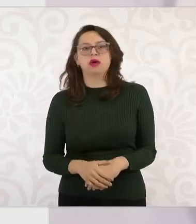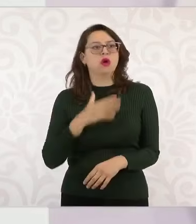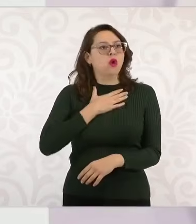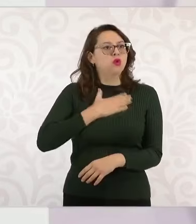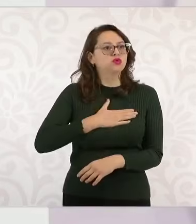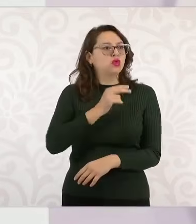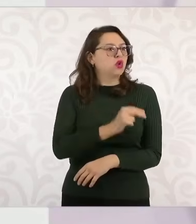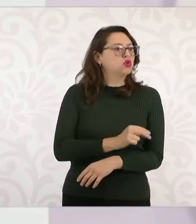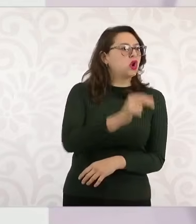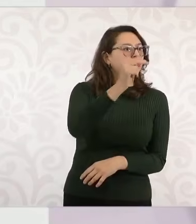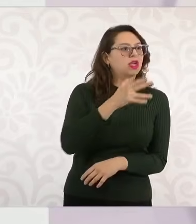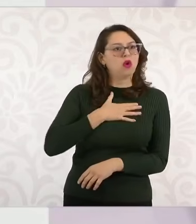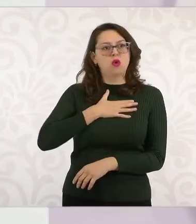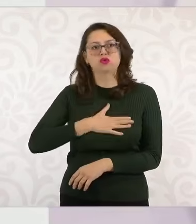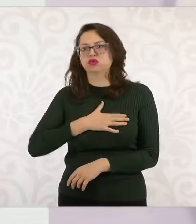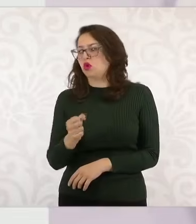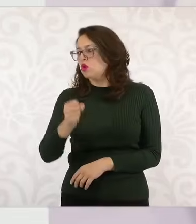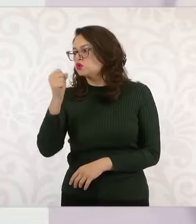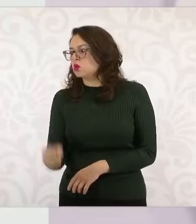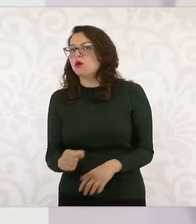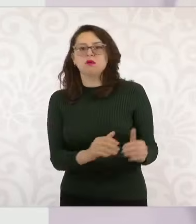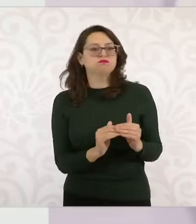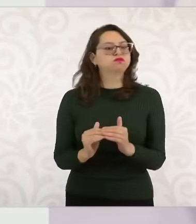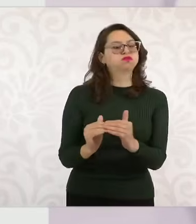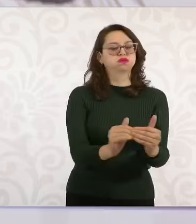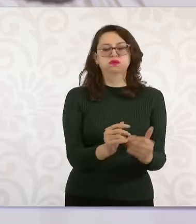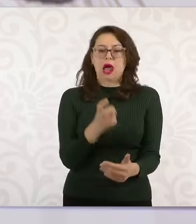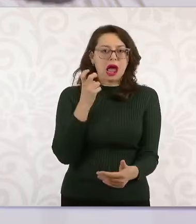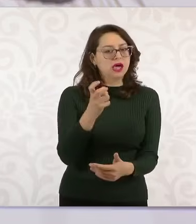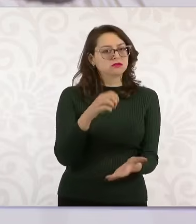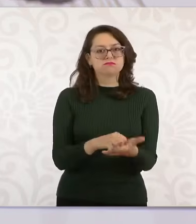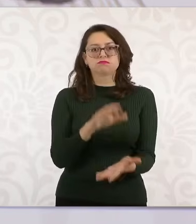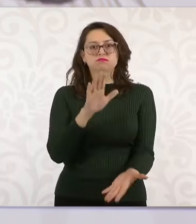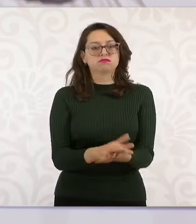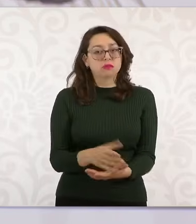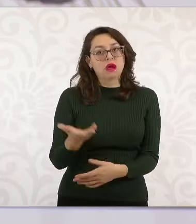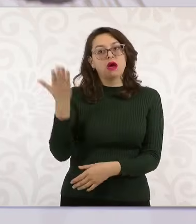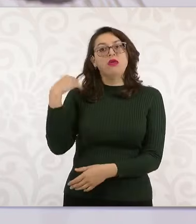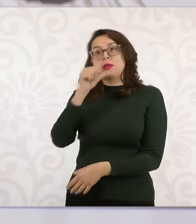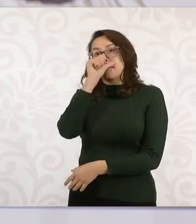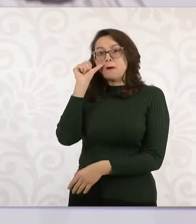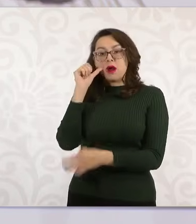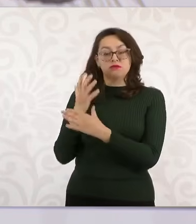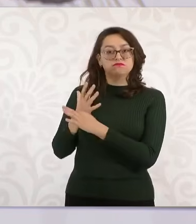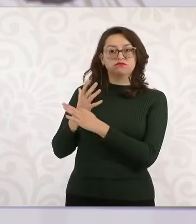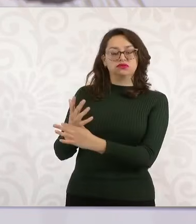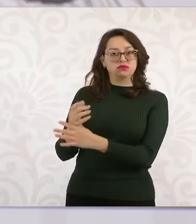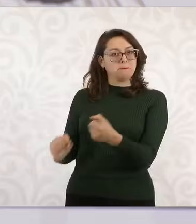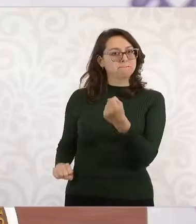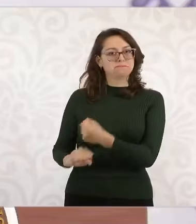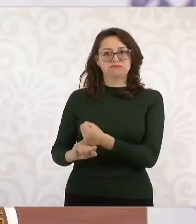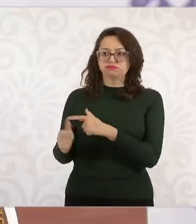por igual a todas y a todos, que es el principio juarista que nos guía. Y por otro